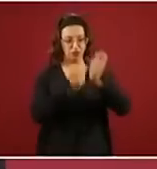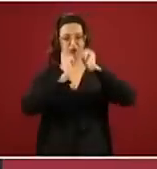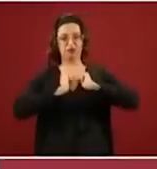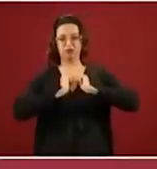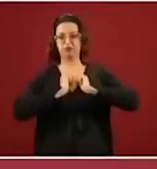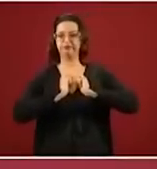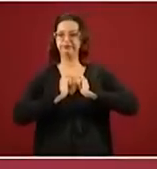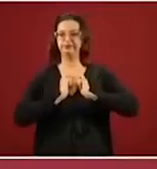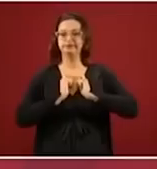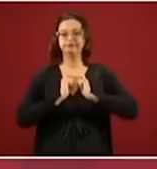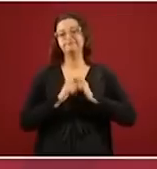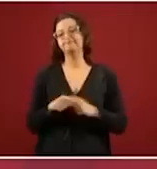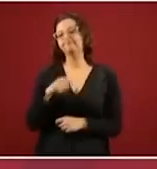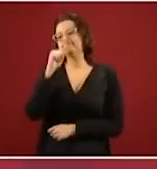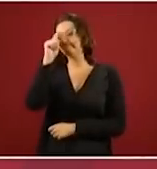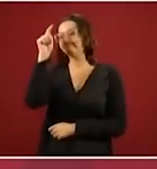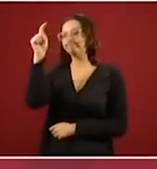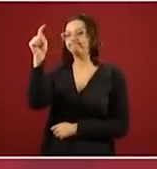a presumir